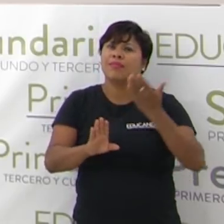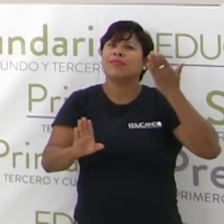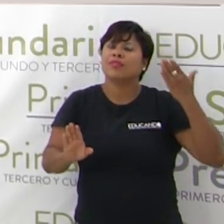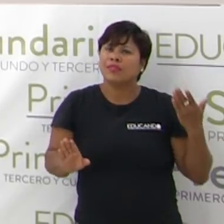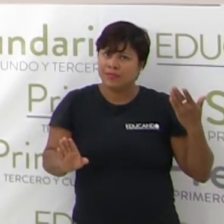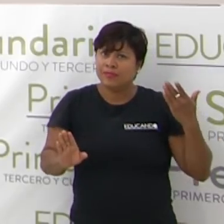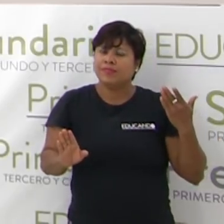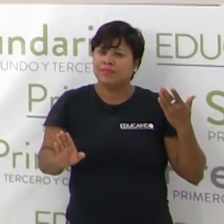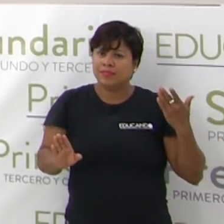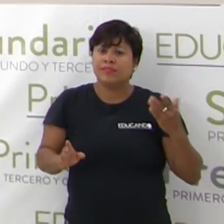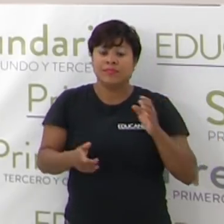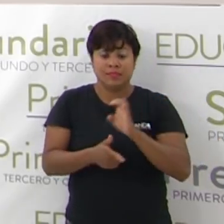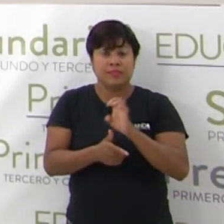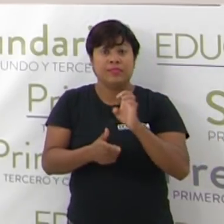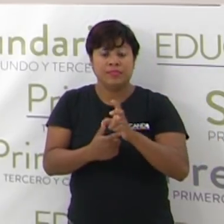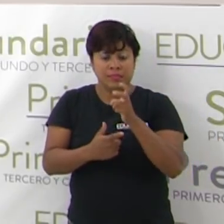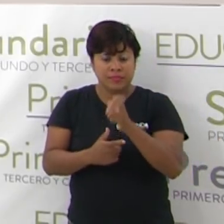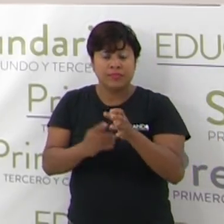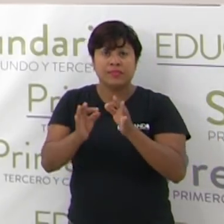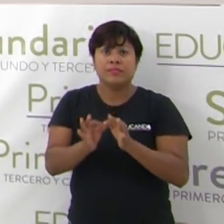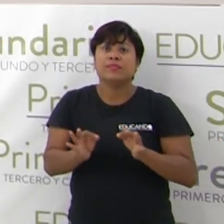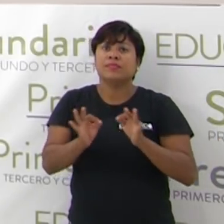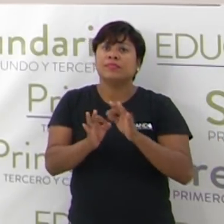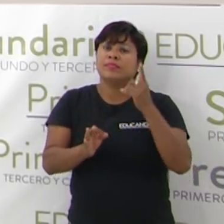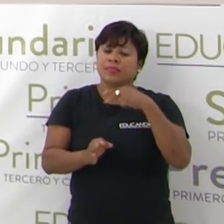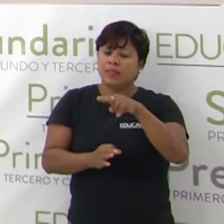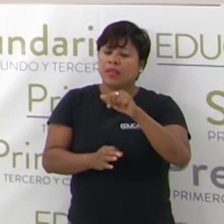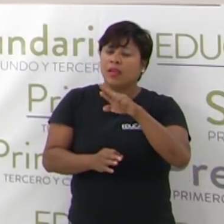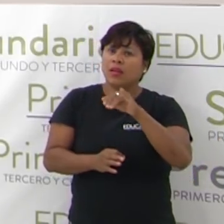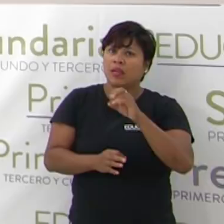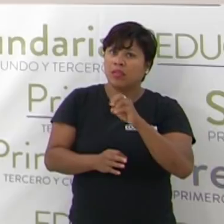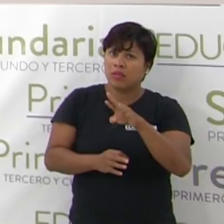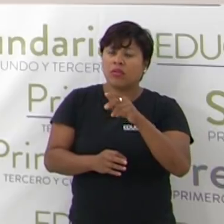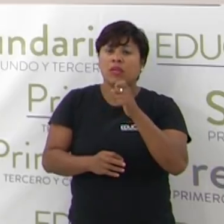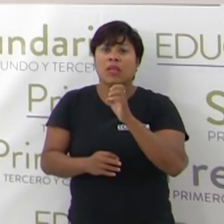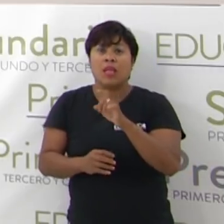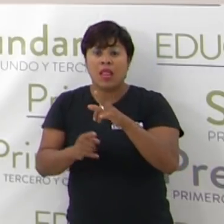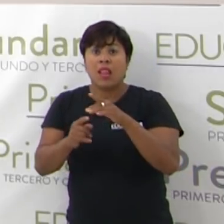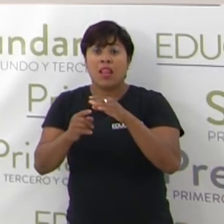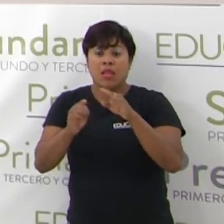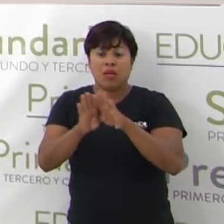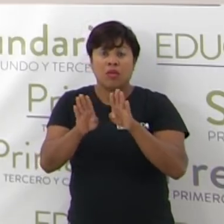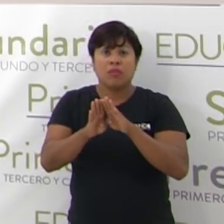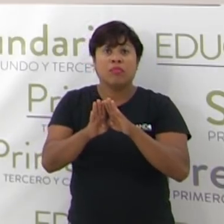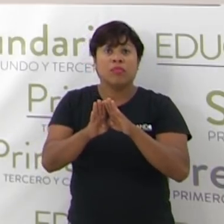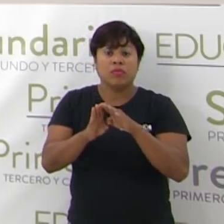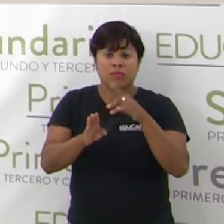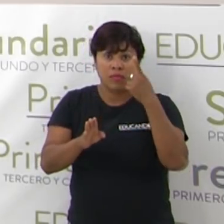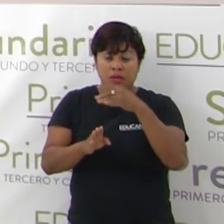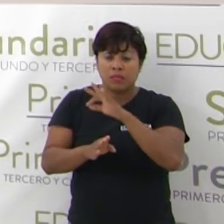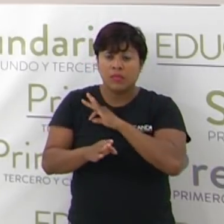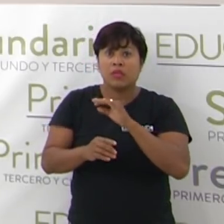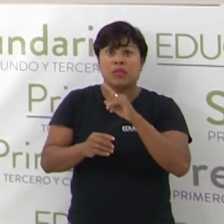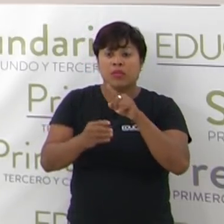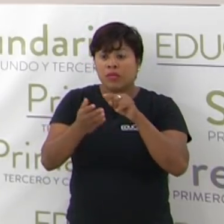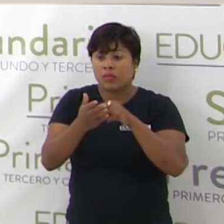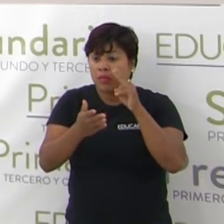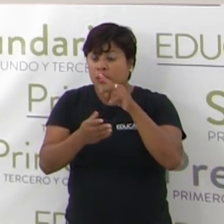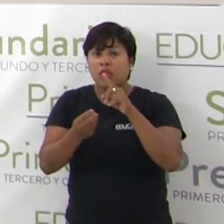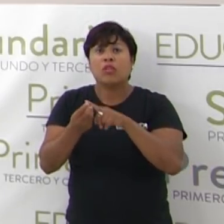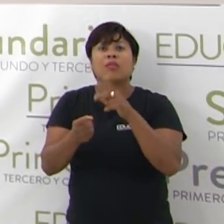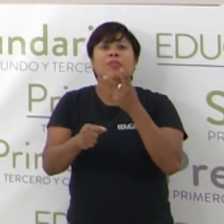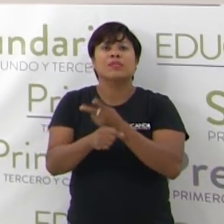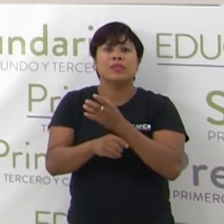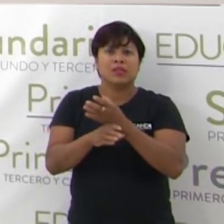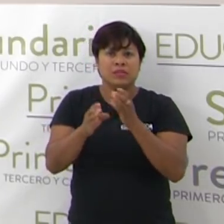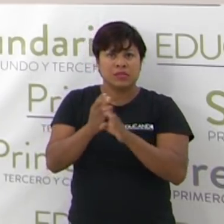pasó. Entonces eso es muy importante para los narradores, el marco para ubicar en dónde sucedieron las